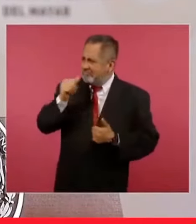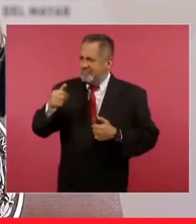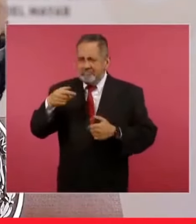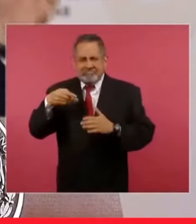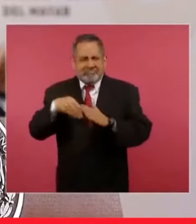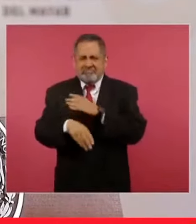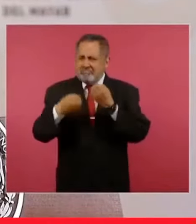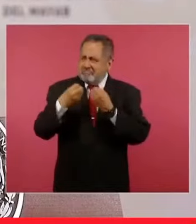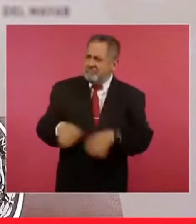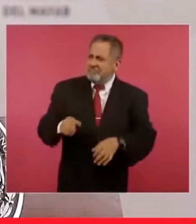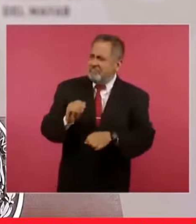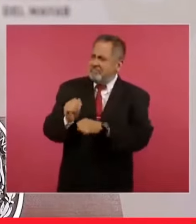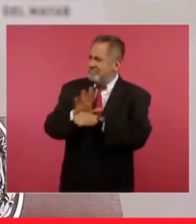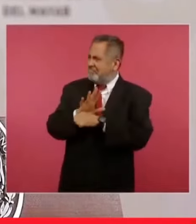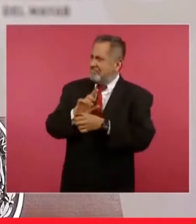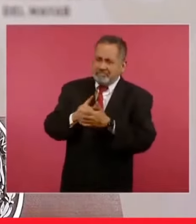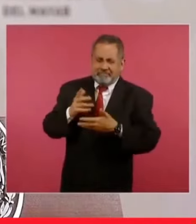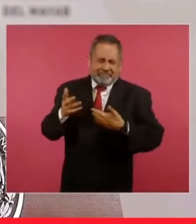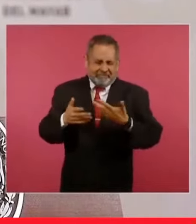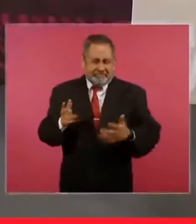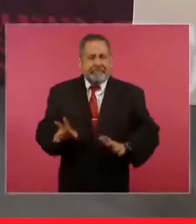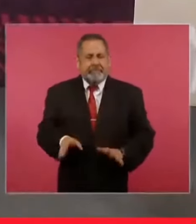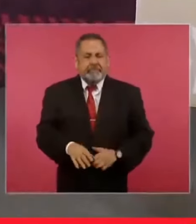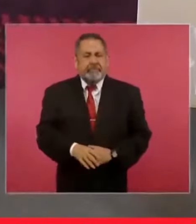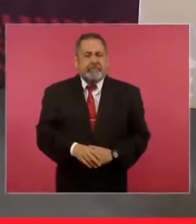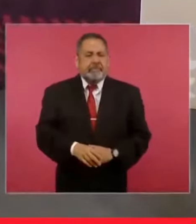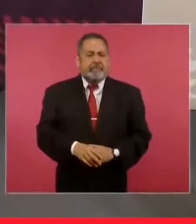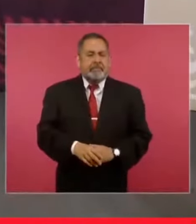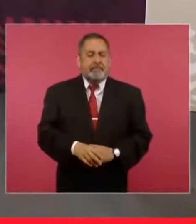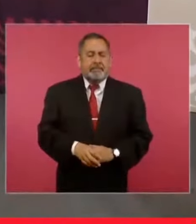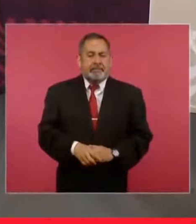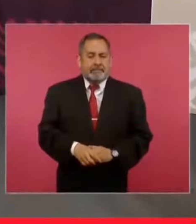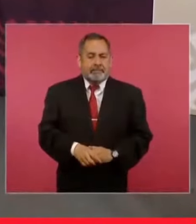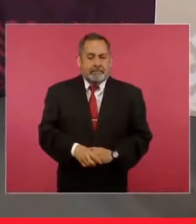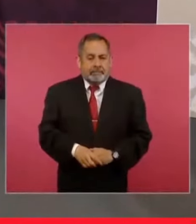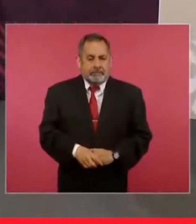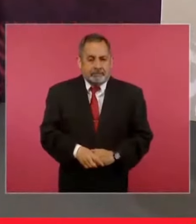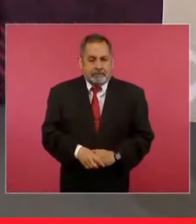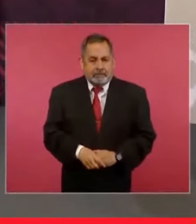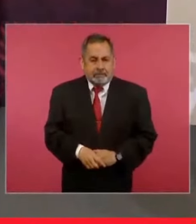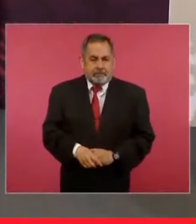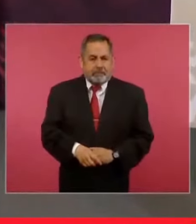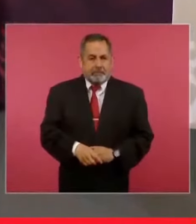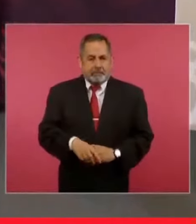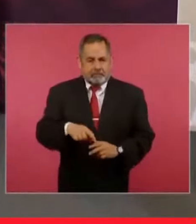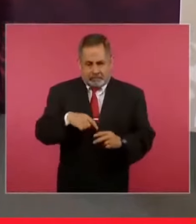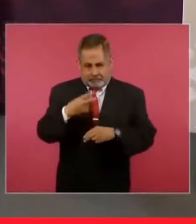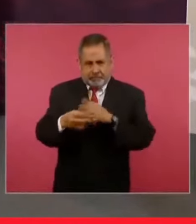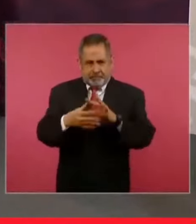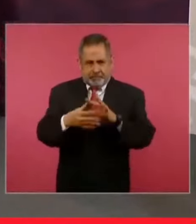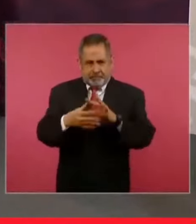todo lo relacionado con la pandemia. Les voy a aclarar, porque si le doy